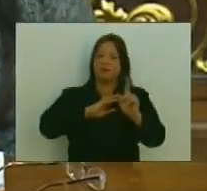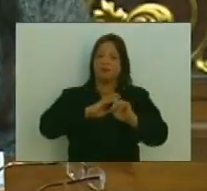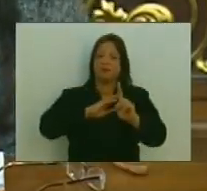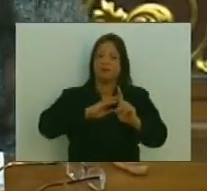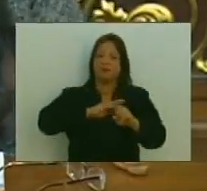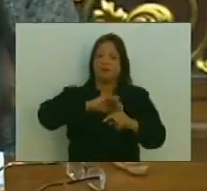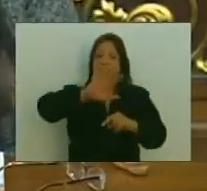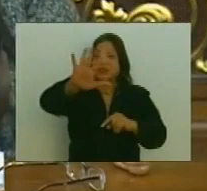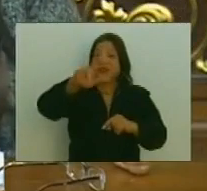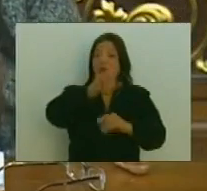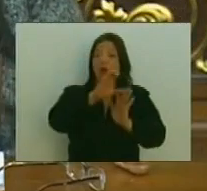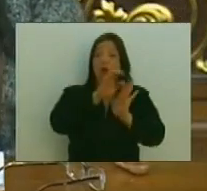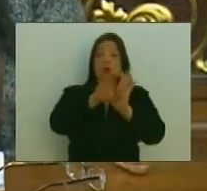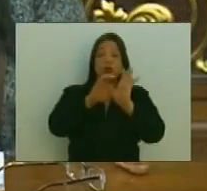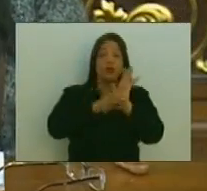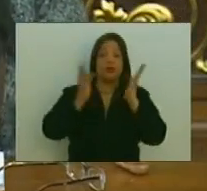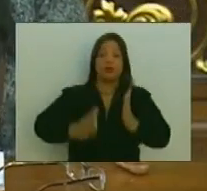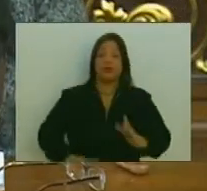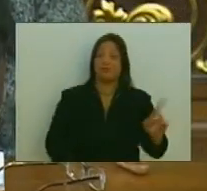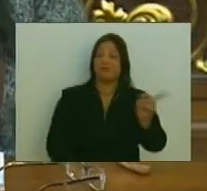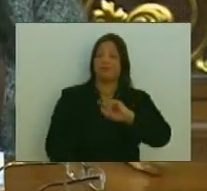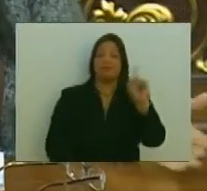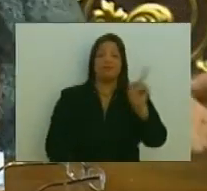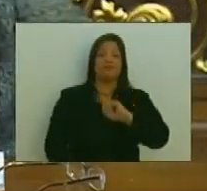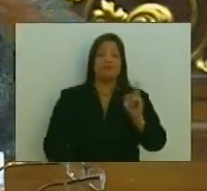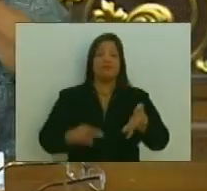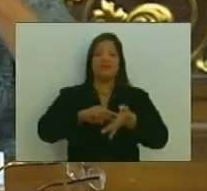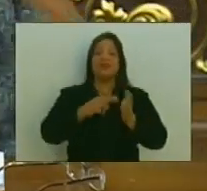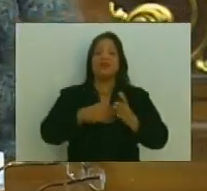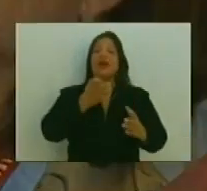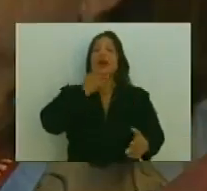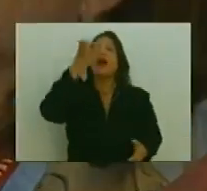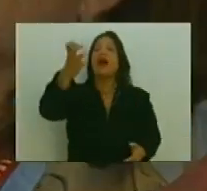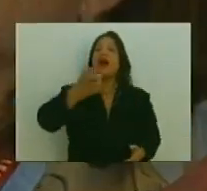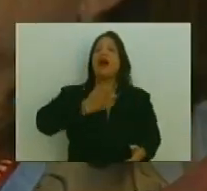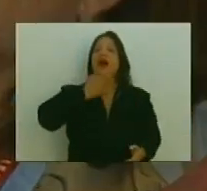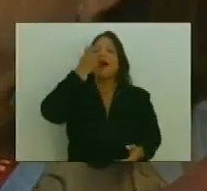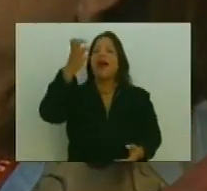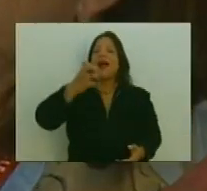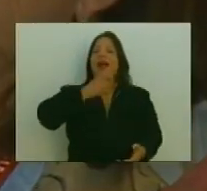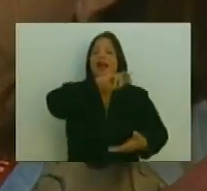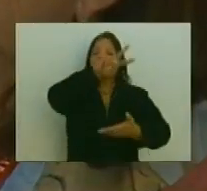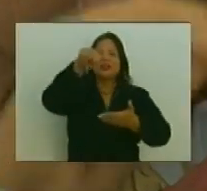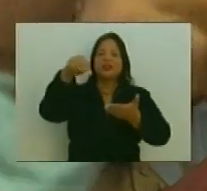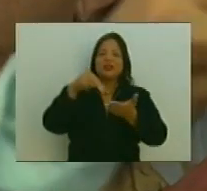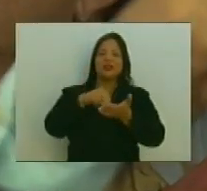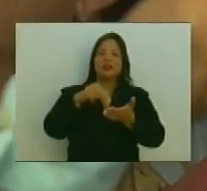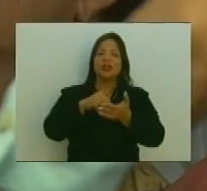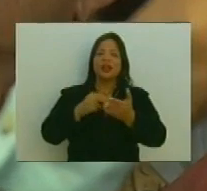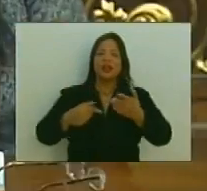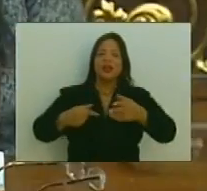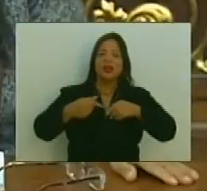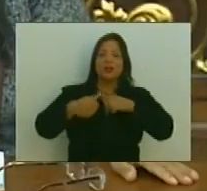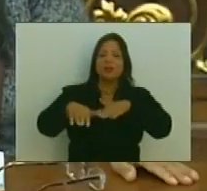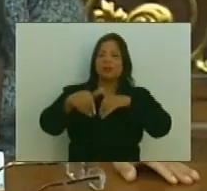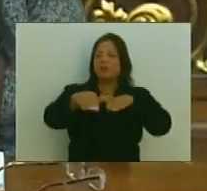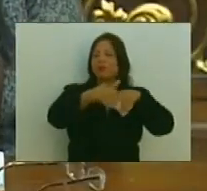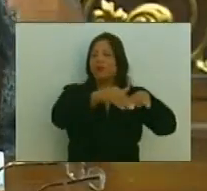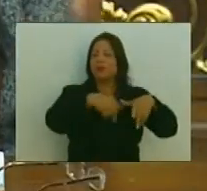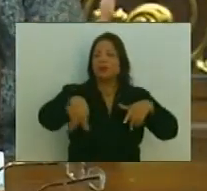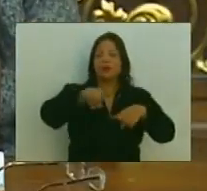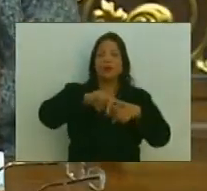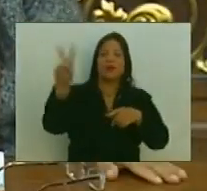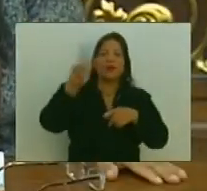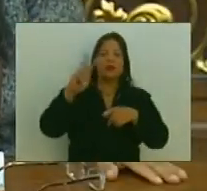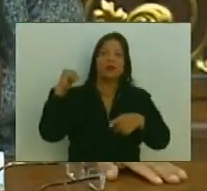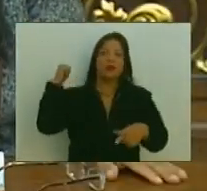los cinco, de las cinco constituyentes. Es de un clamor y sentimiento nacional que ha recorrido la patria por años